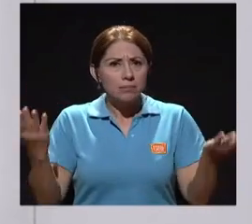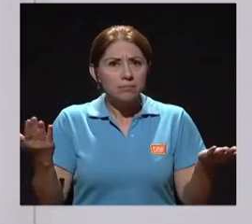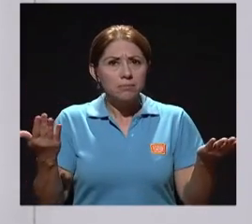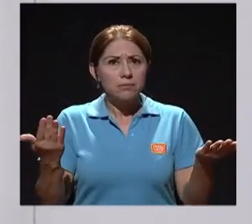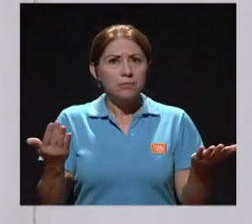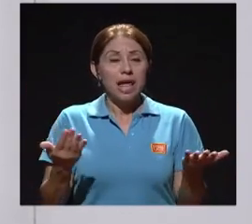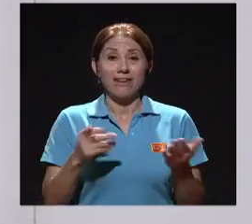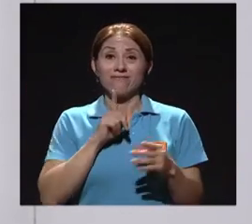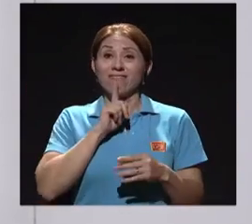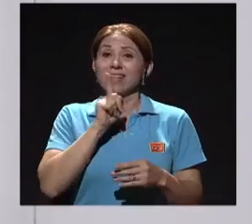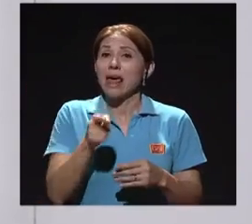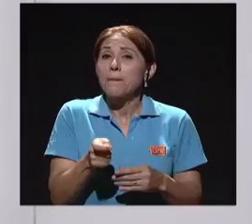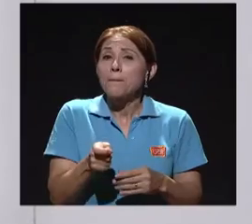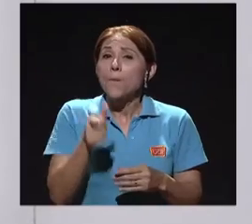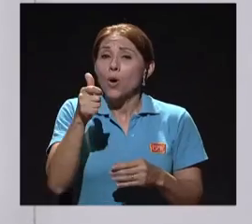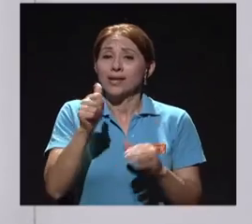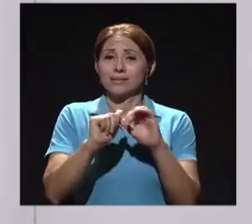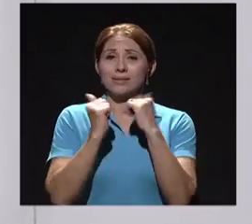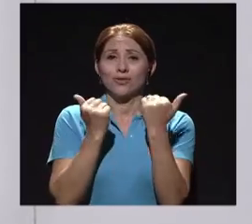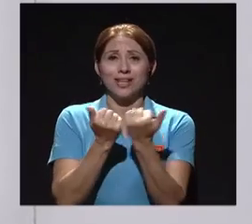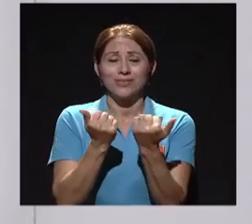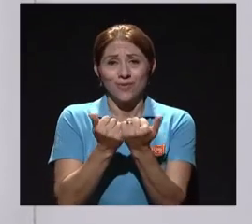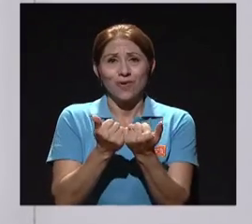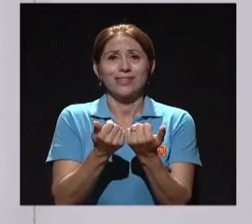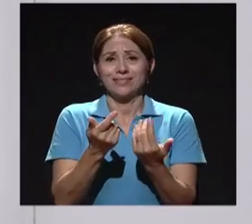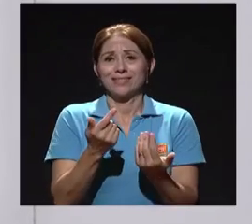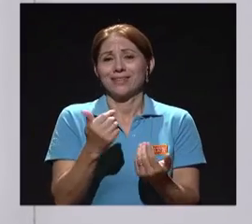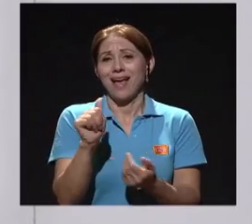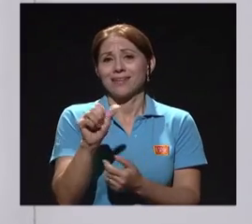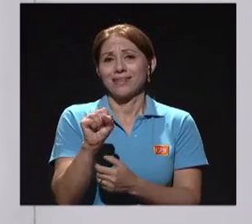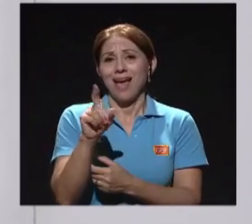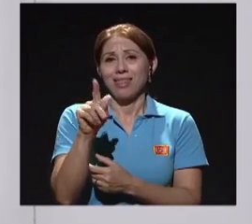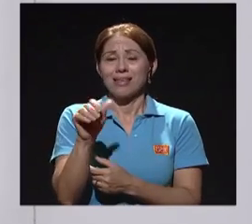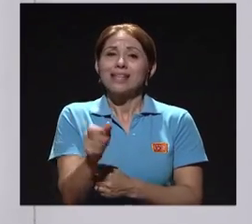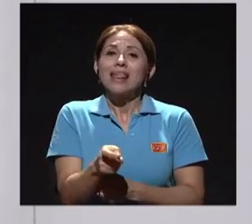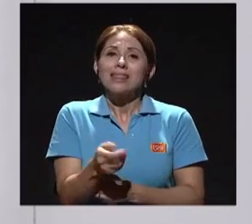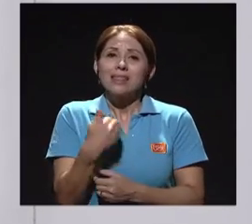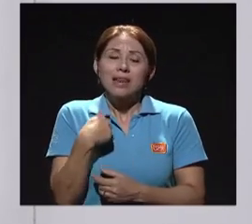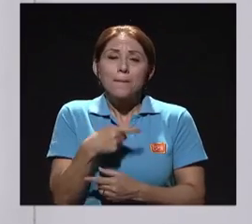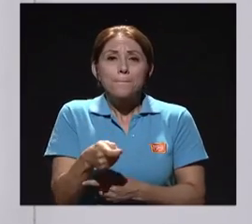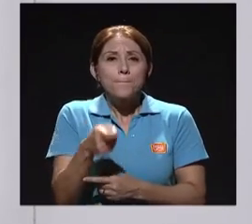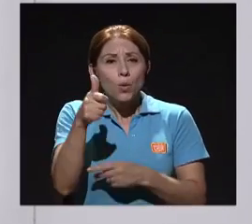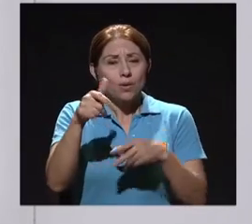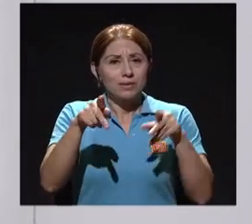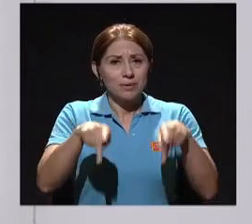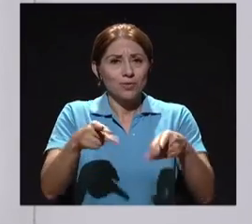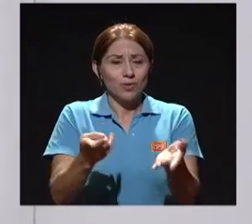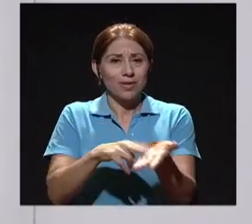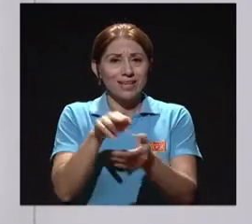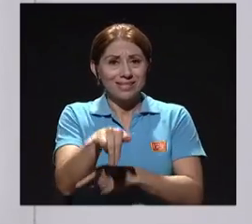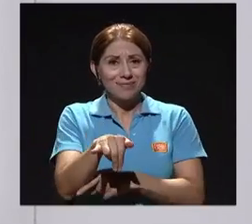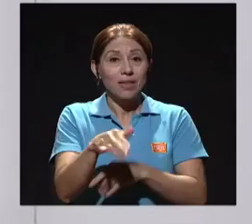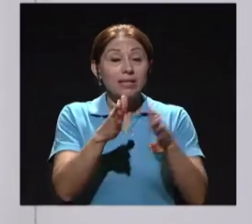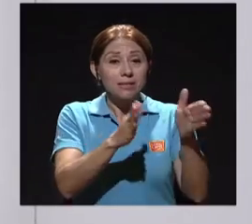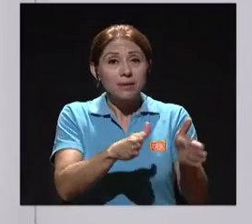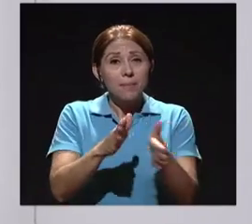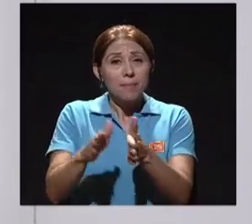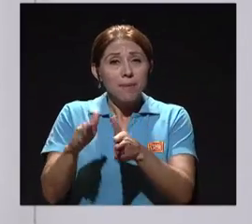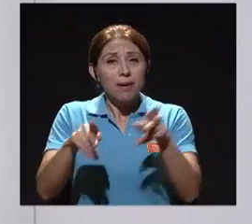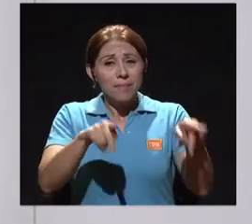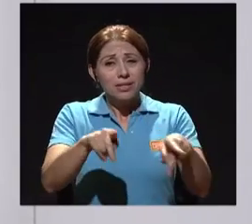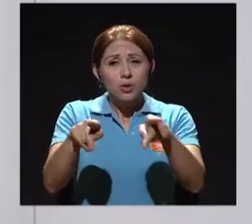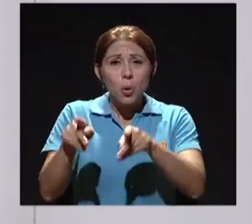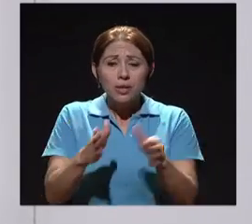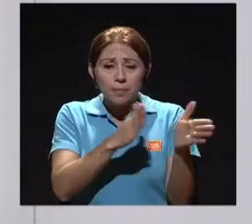pocas casi ninguna sabe que tiene una oficina de gestión ambiental donde se prepara a la juventud a la niñez en estos proyectos de